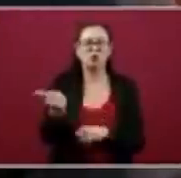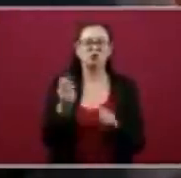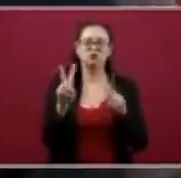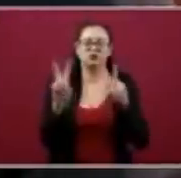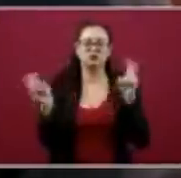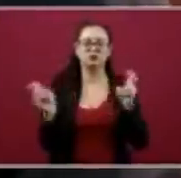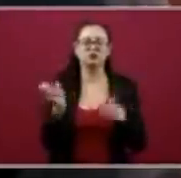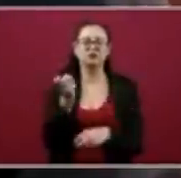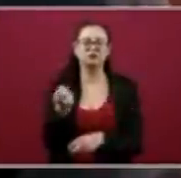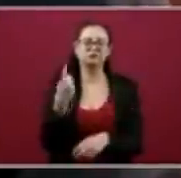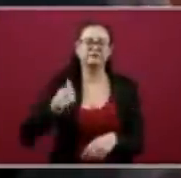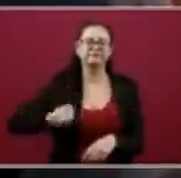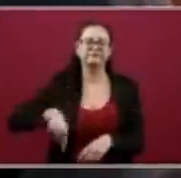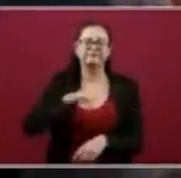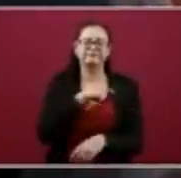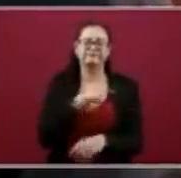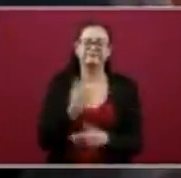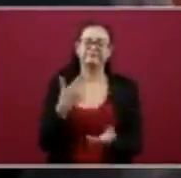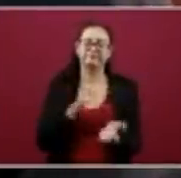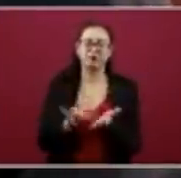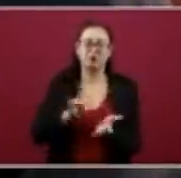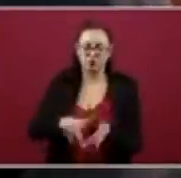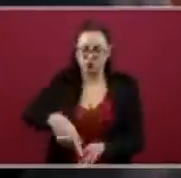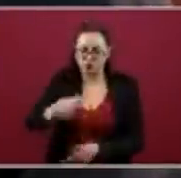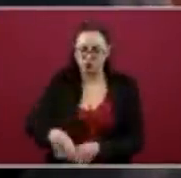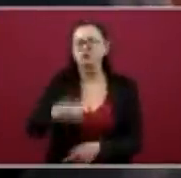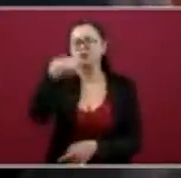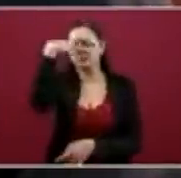vamos a apoyar al productor nacional.